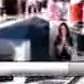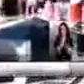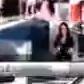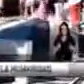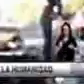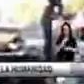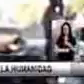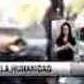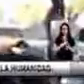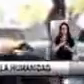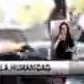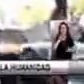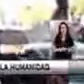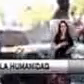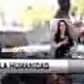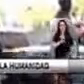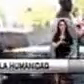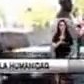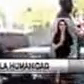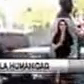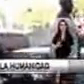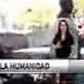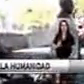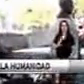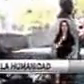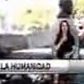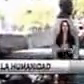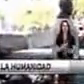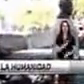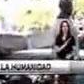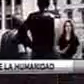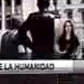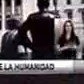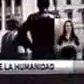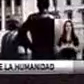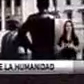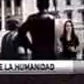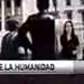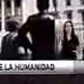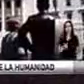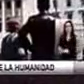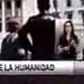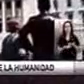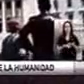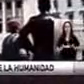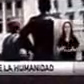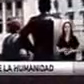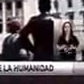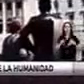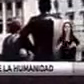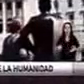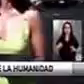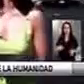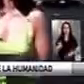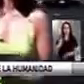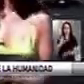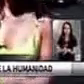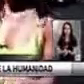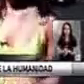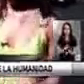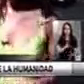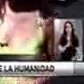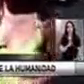año 1929, están los presidentes de Estados Unidos que han llegado en visita oficial hasta este lugar, desde Teodoro